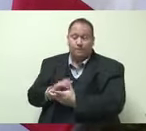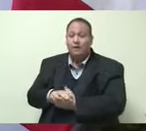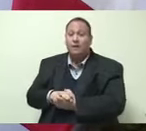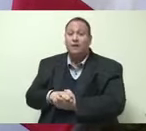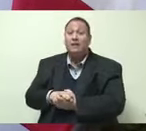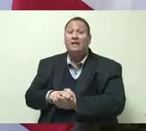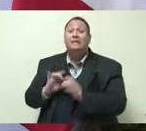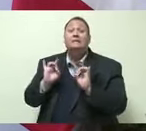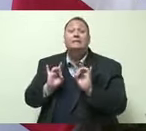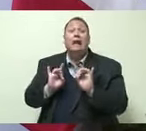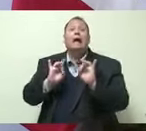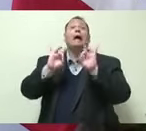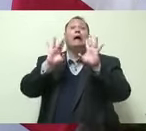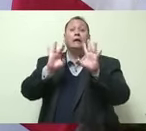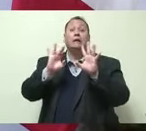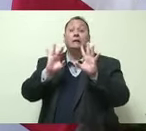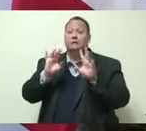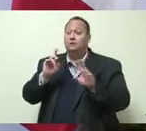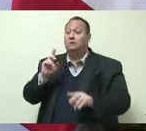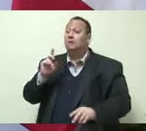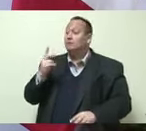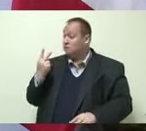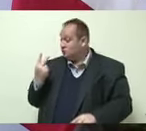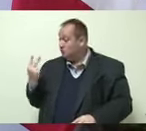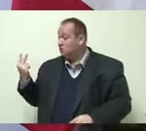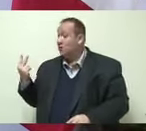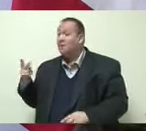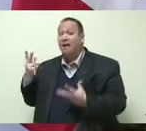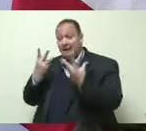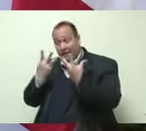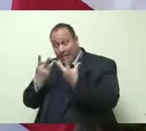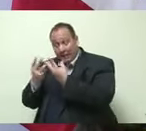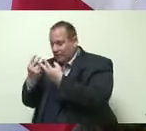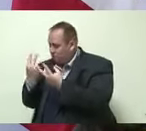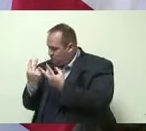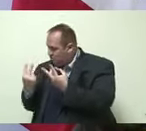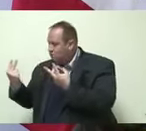y en ese momento únicamente habían salido ellos, pero iban a salir juntos. Entonces